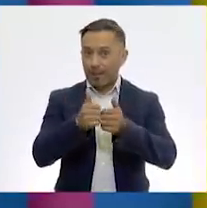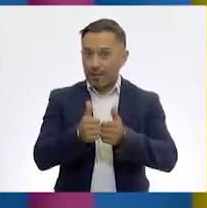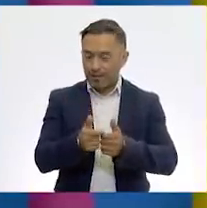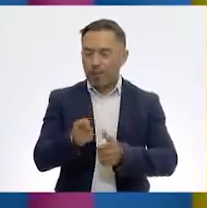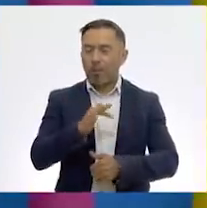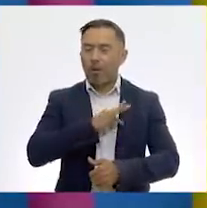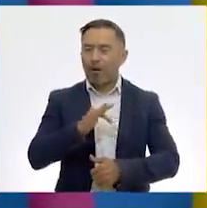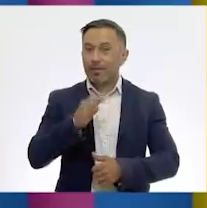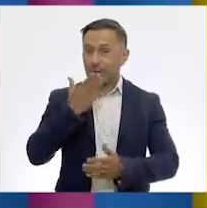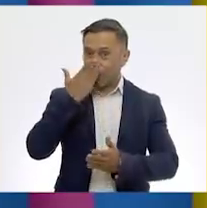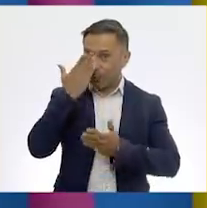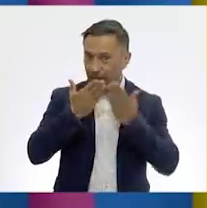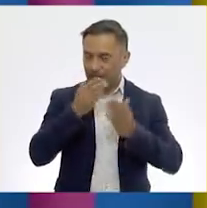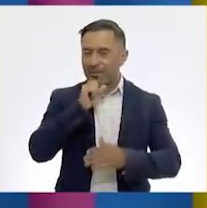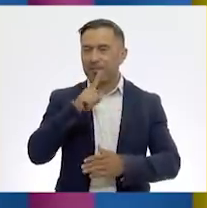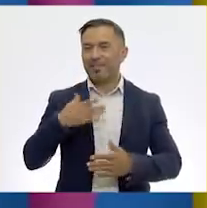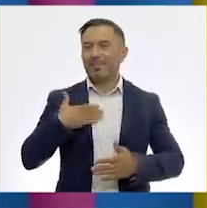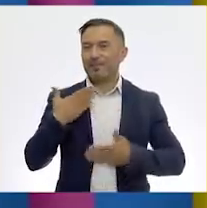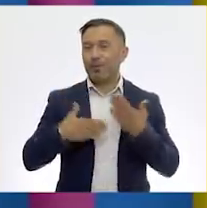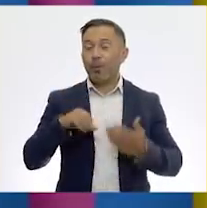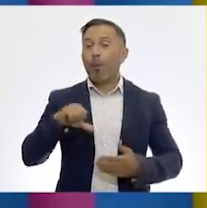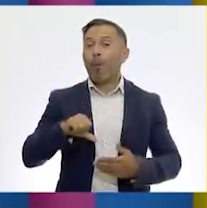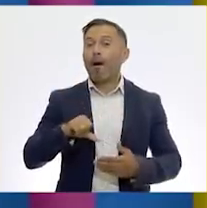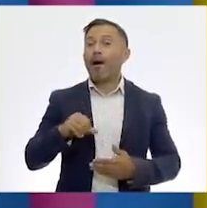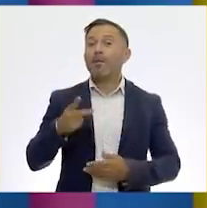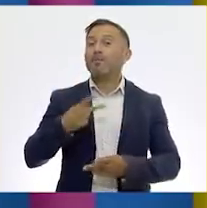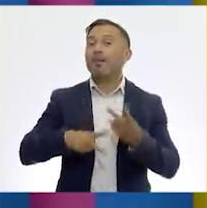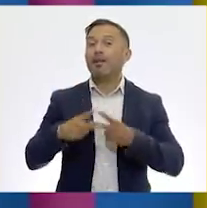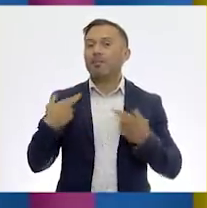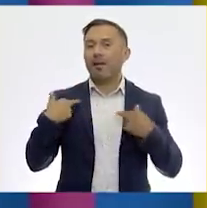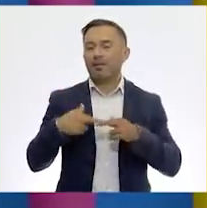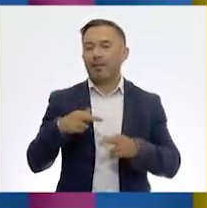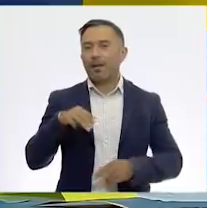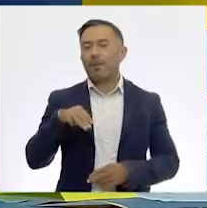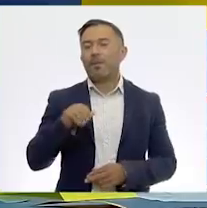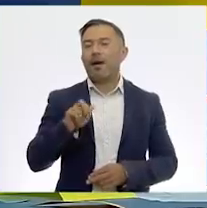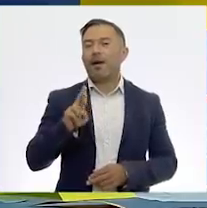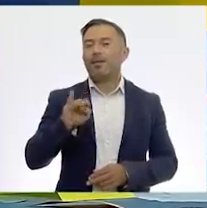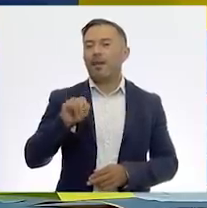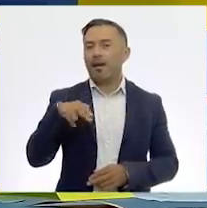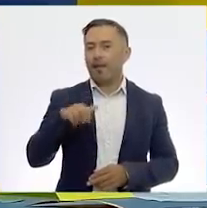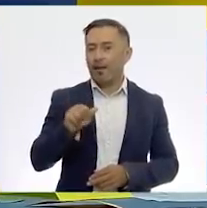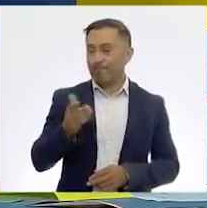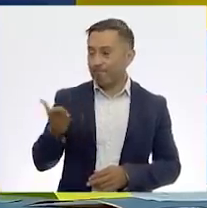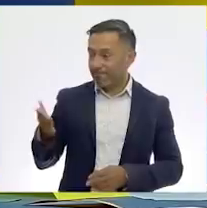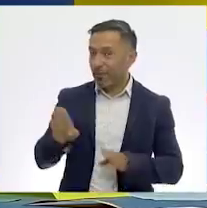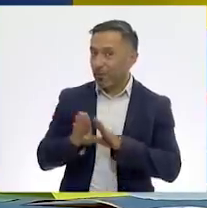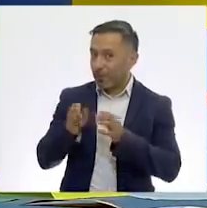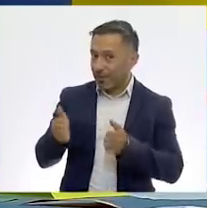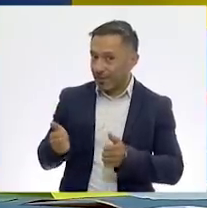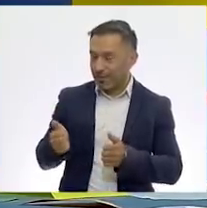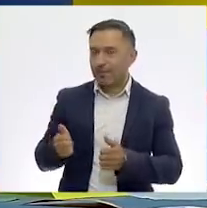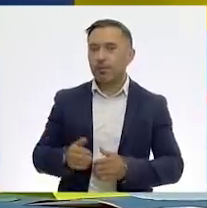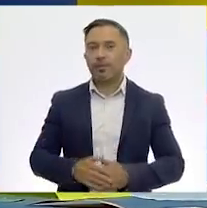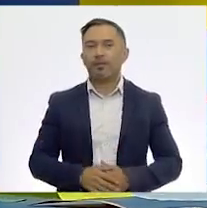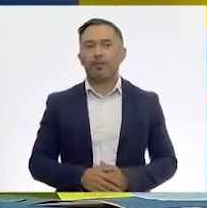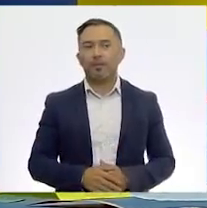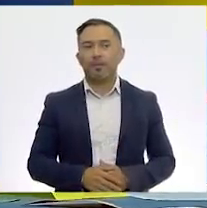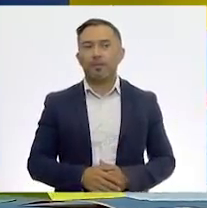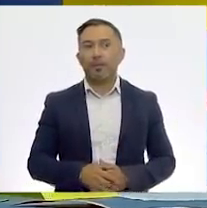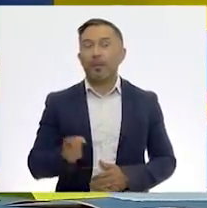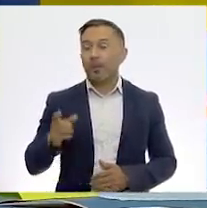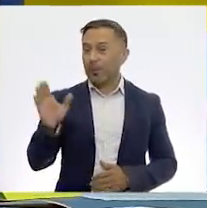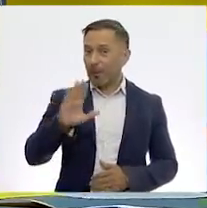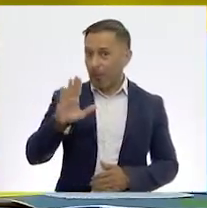nuestros hogares. Y hoy nos acompaña la maestra Mariana Teutli. Maestra Mariana, ¿cómo le va? Hola Aníbal,